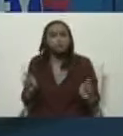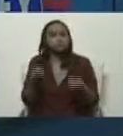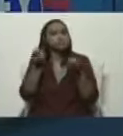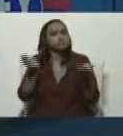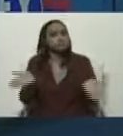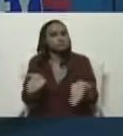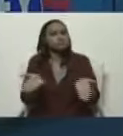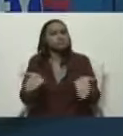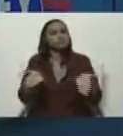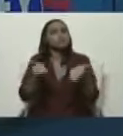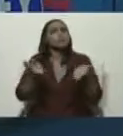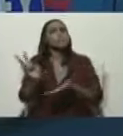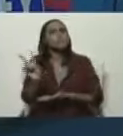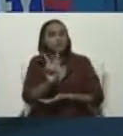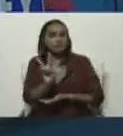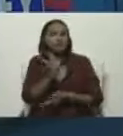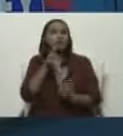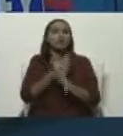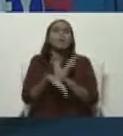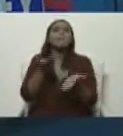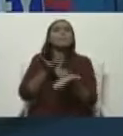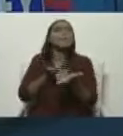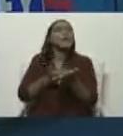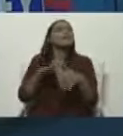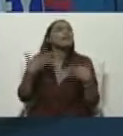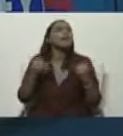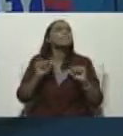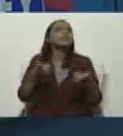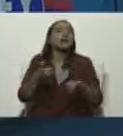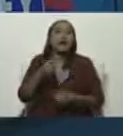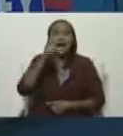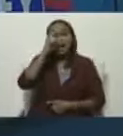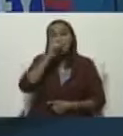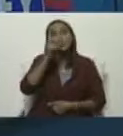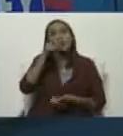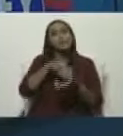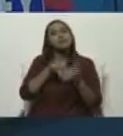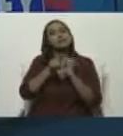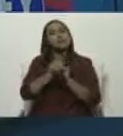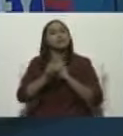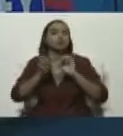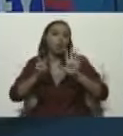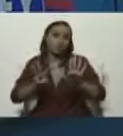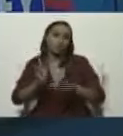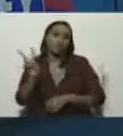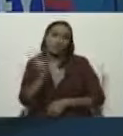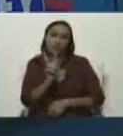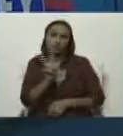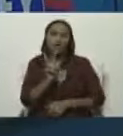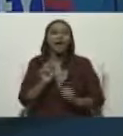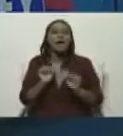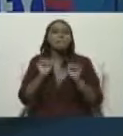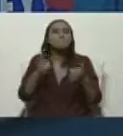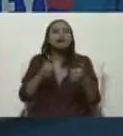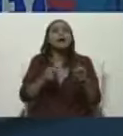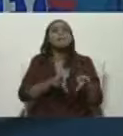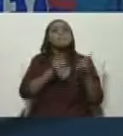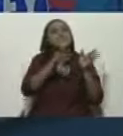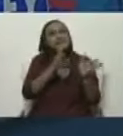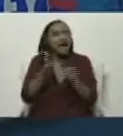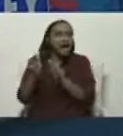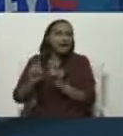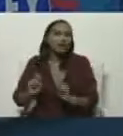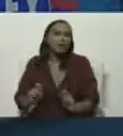nación, partiendo de lo que fue la propuesta en el año 2018 del jefe de Estado venezolano del Plan de Recuperación Económica, que ha dado, que ha sido